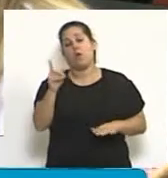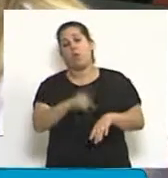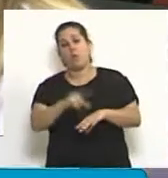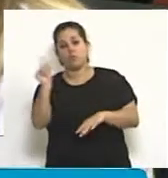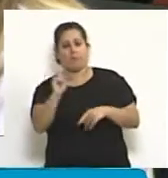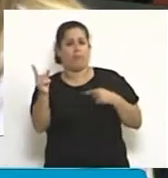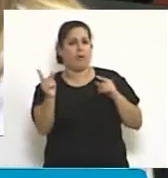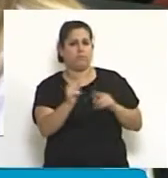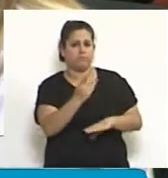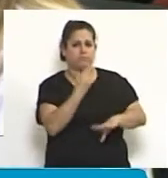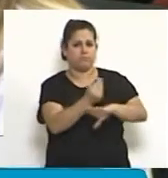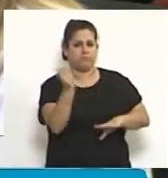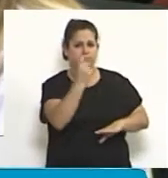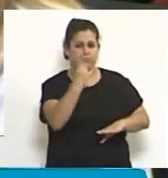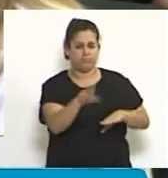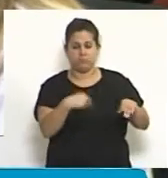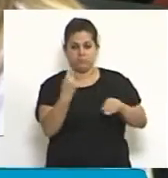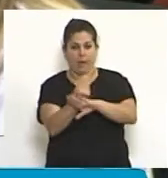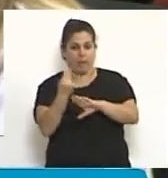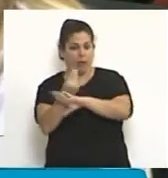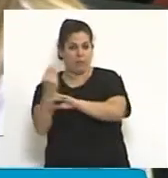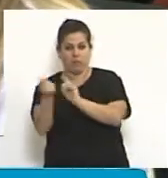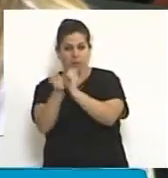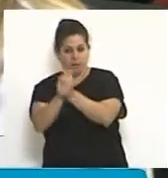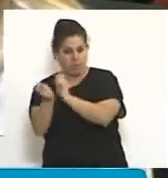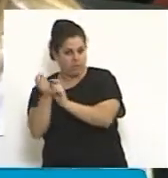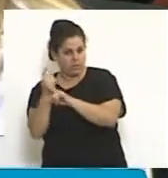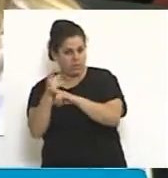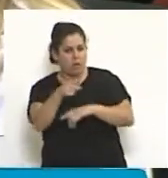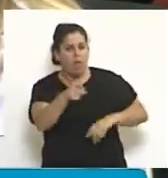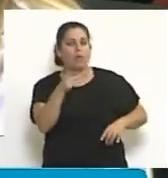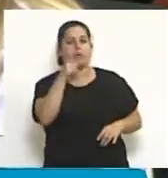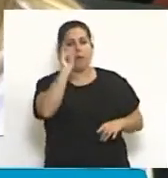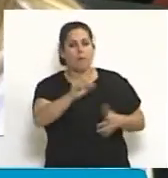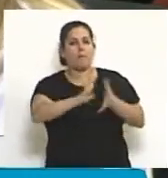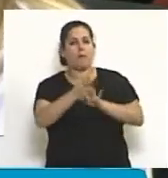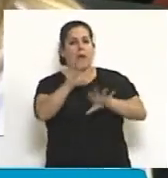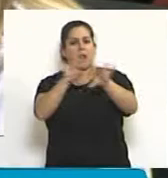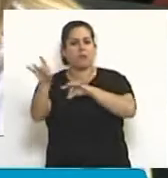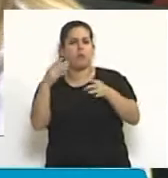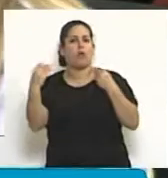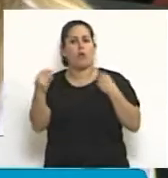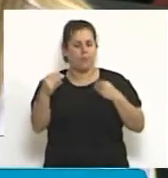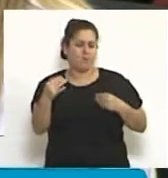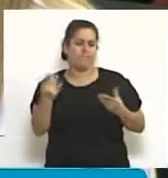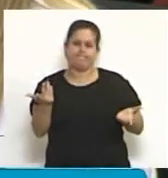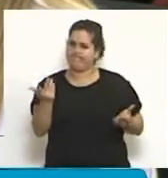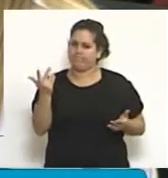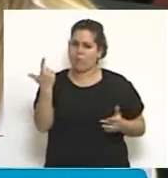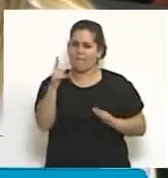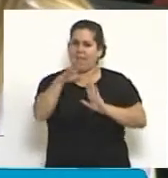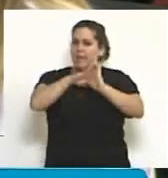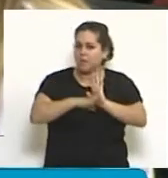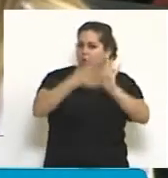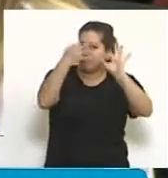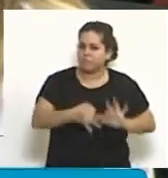tiempo corto. Sin embargo, el sistema entró en crisis, la dispersión en la forma de selección generó múltiples criterios para